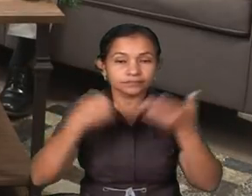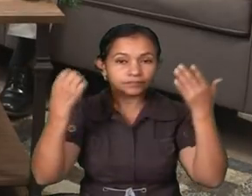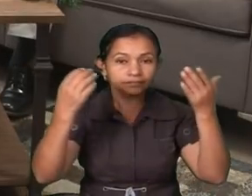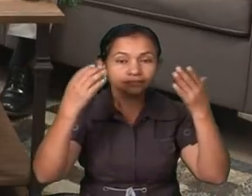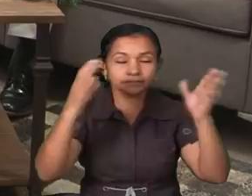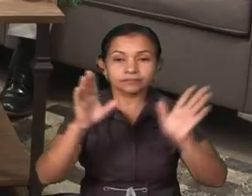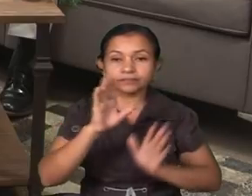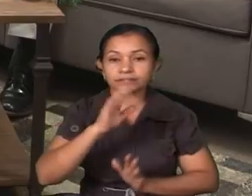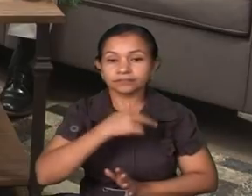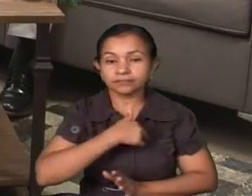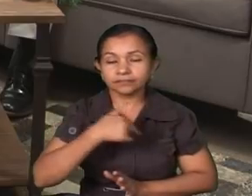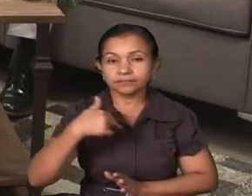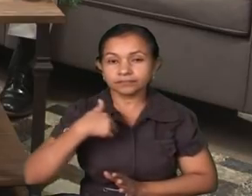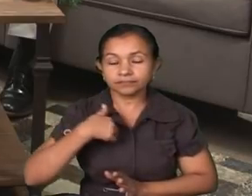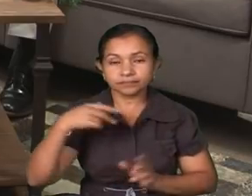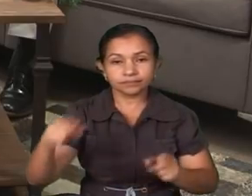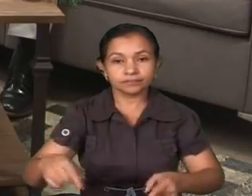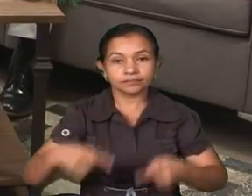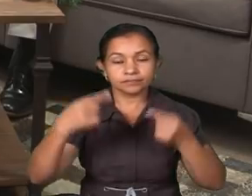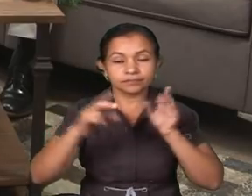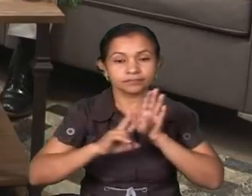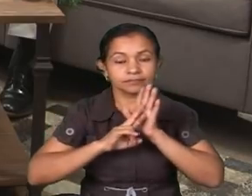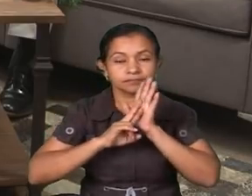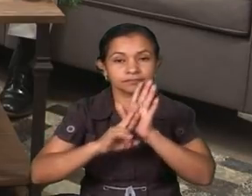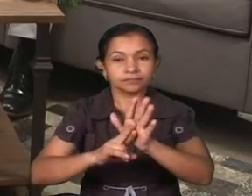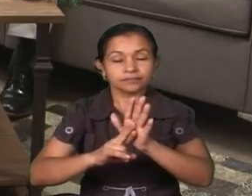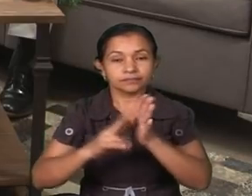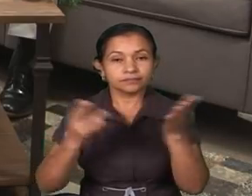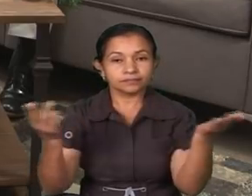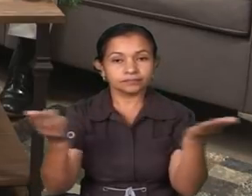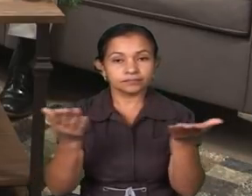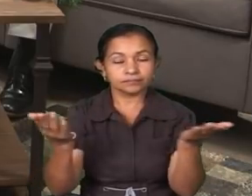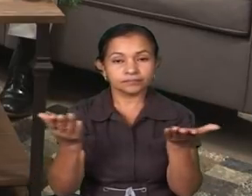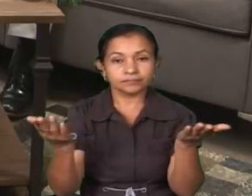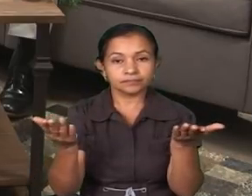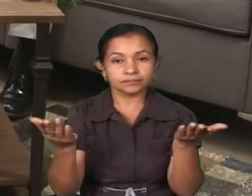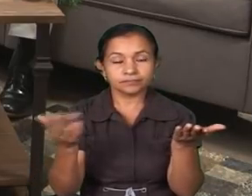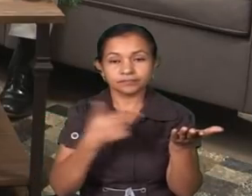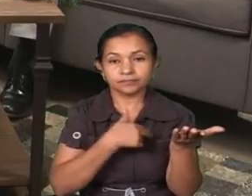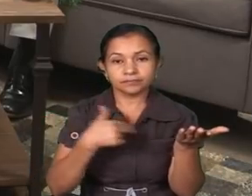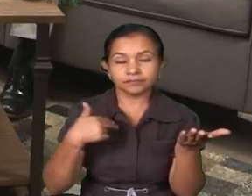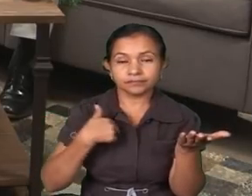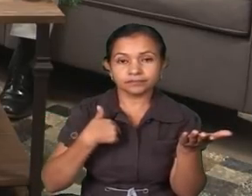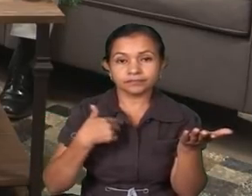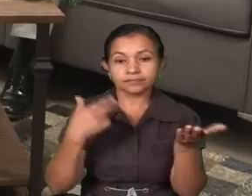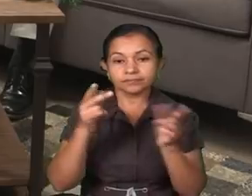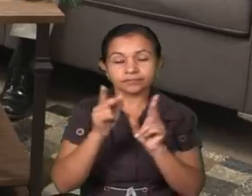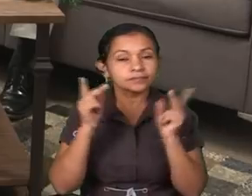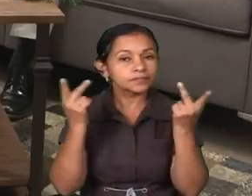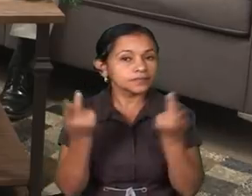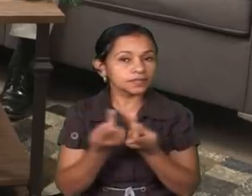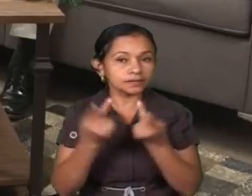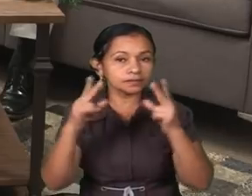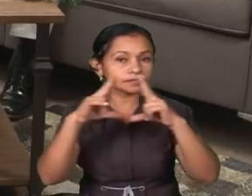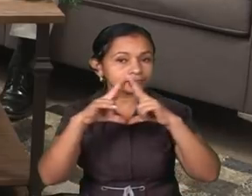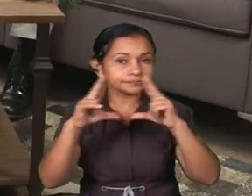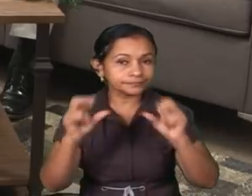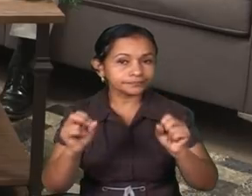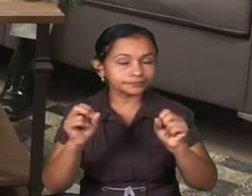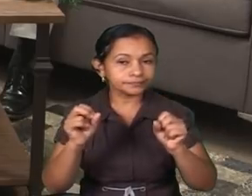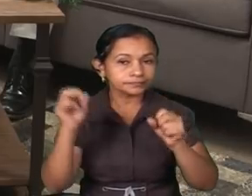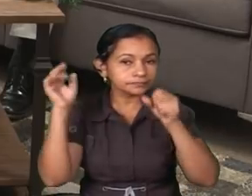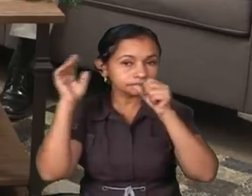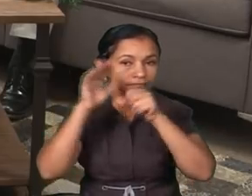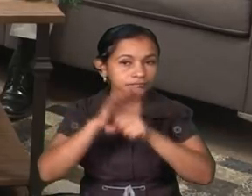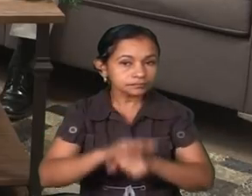y hacer que el enemigo desista de una respuesta bélica ante la demanda del pueblo nicaragüense de